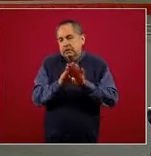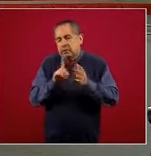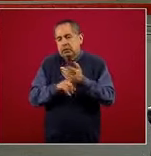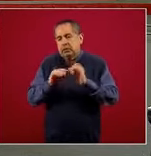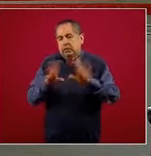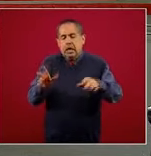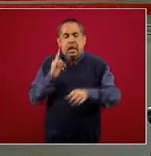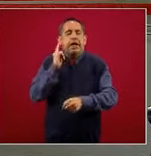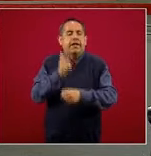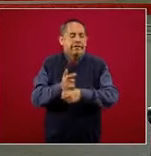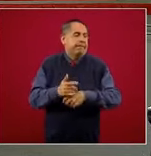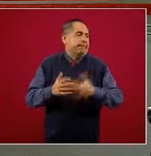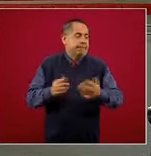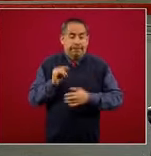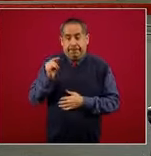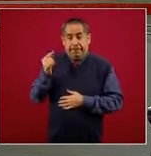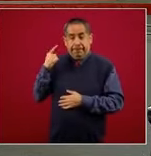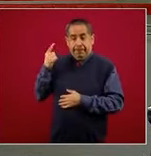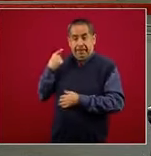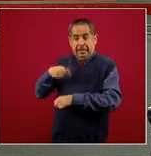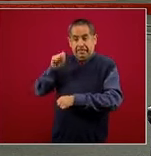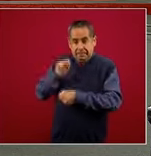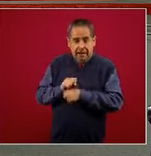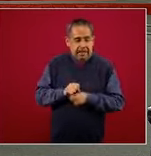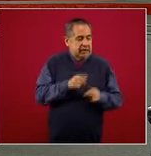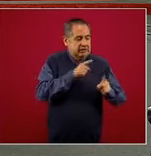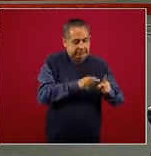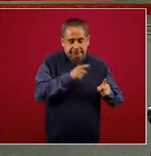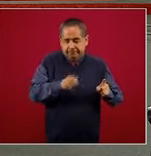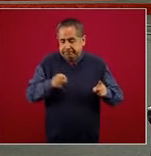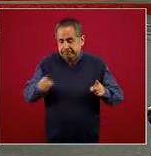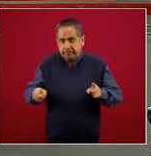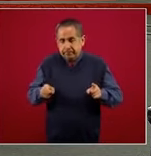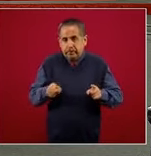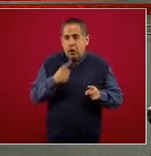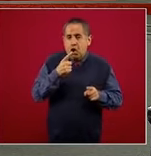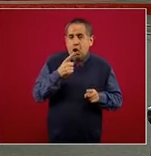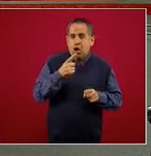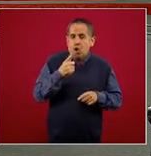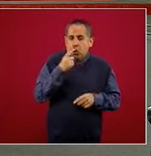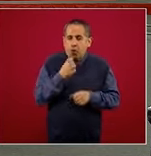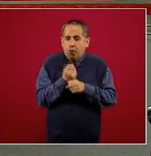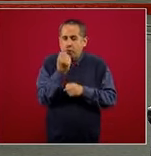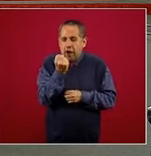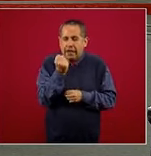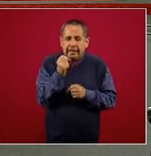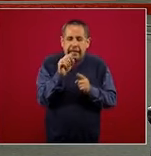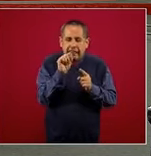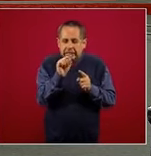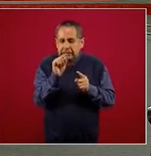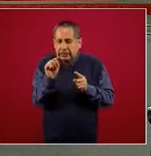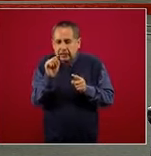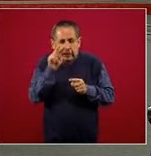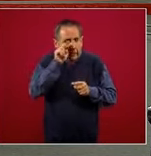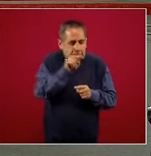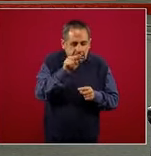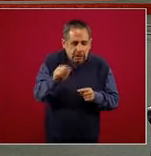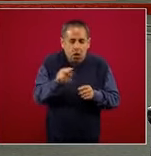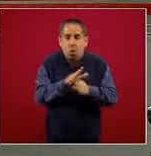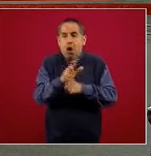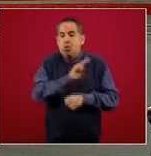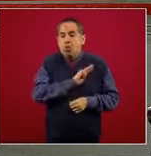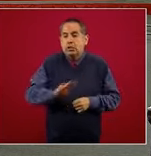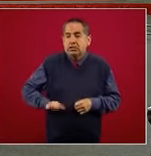ver, uno, en las últimas semanas, en función del color más oscuro, más intenso, cuáles son los municipios que